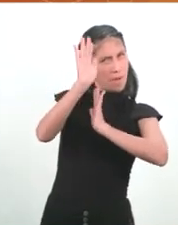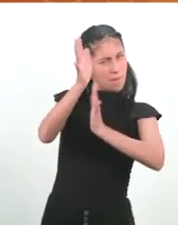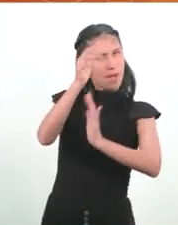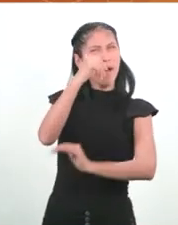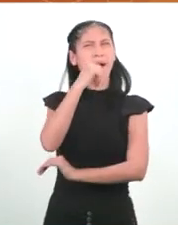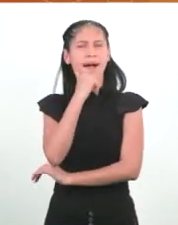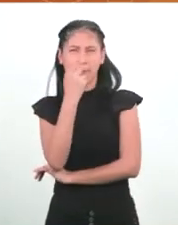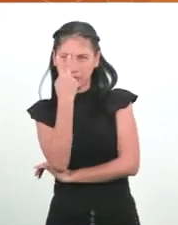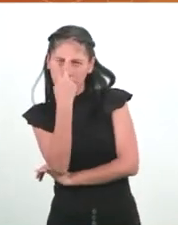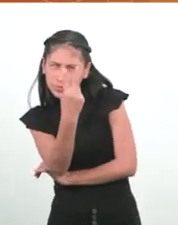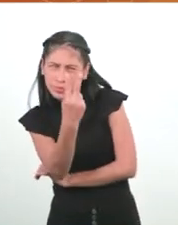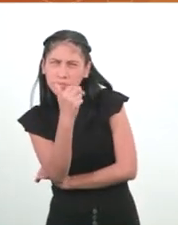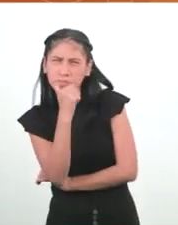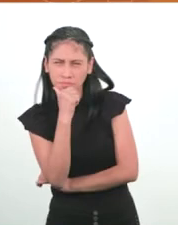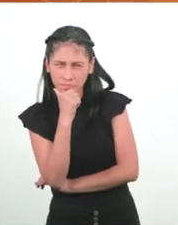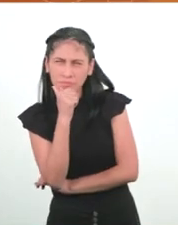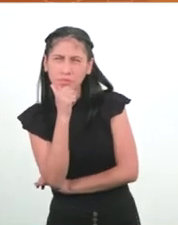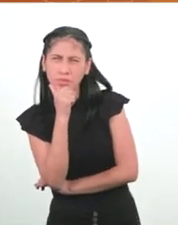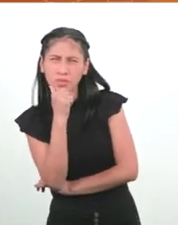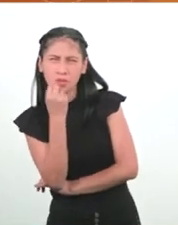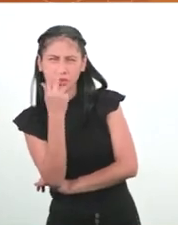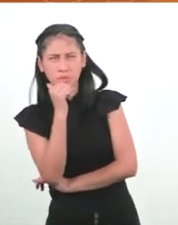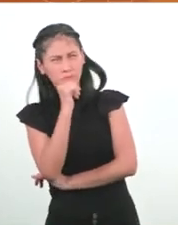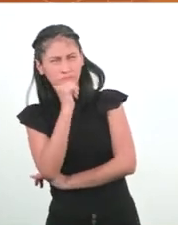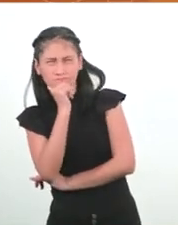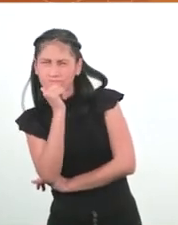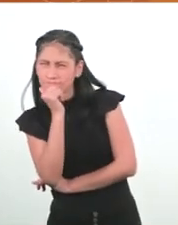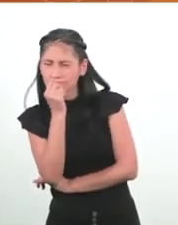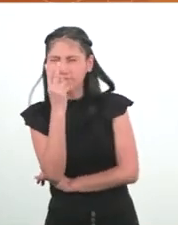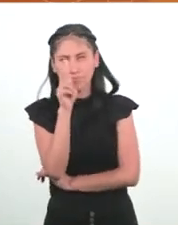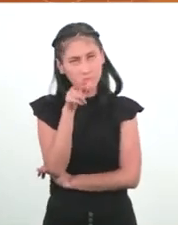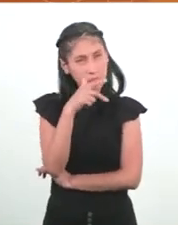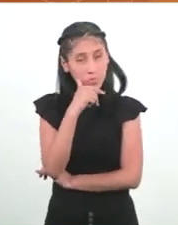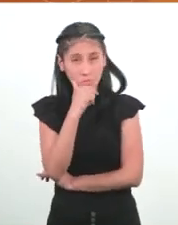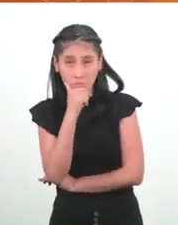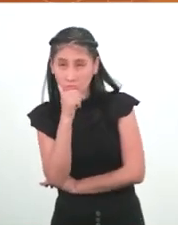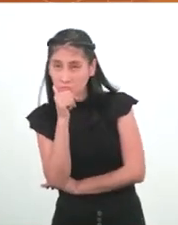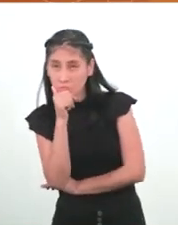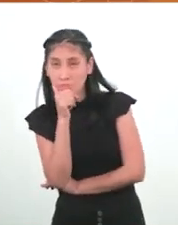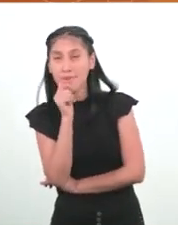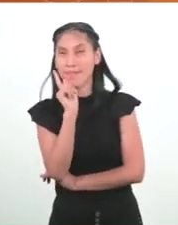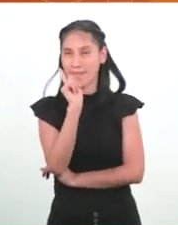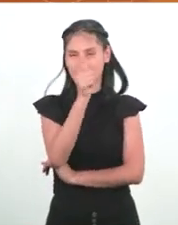un poco los ojos, concéntrate y observa con atención a la persona que habla.